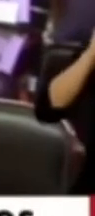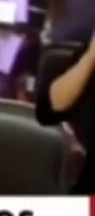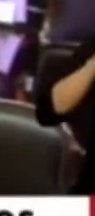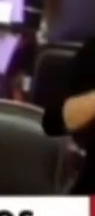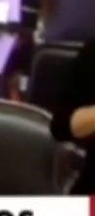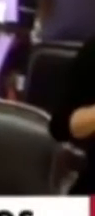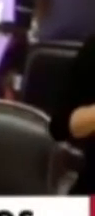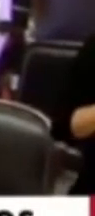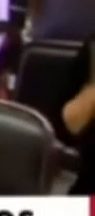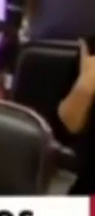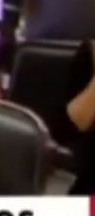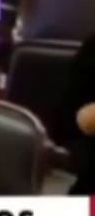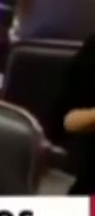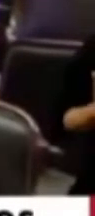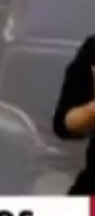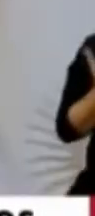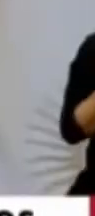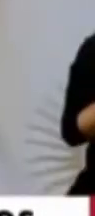Señor presidente, vamos a